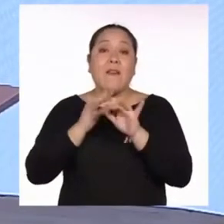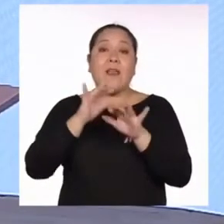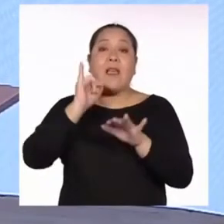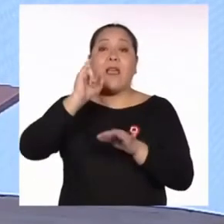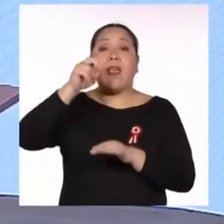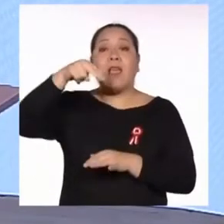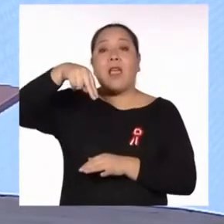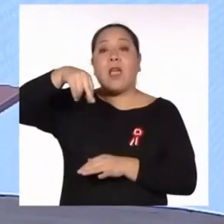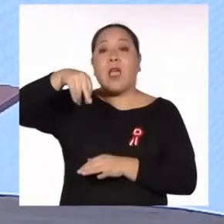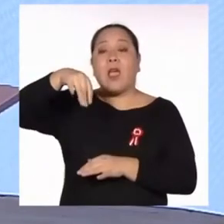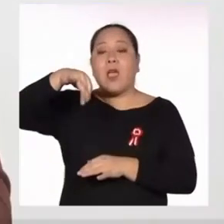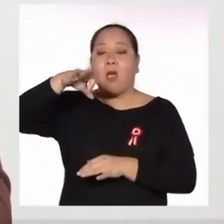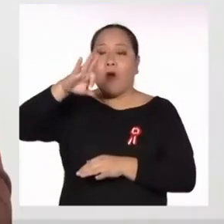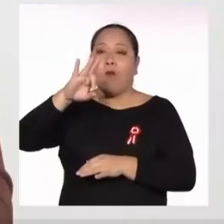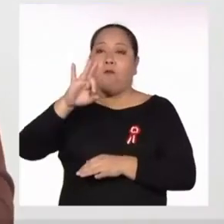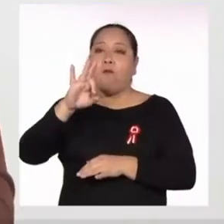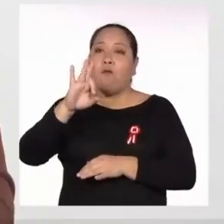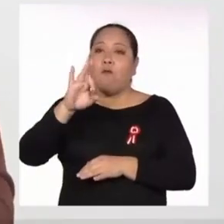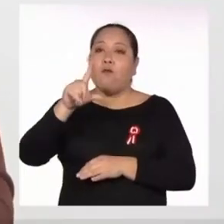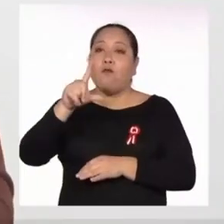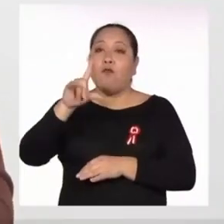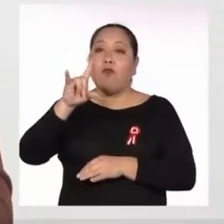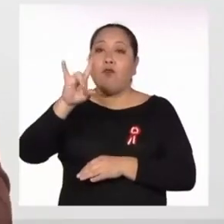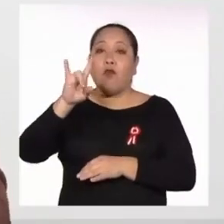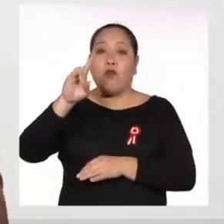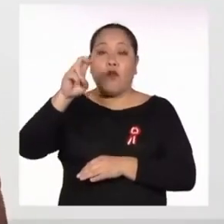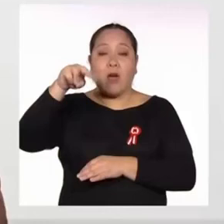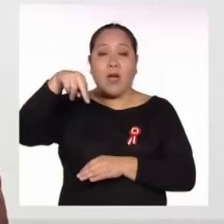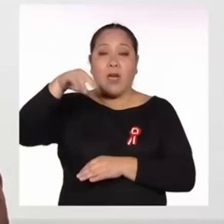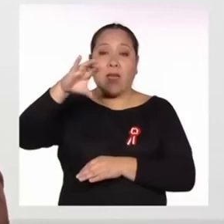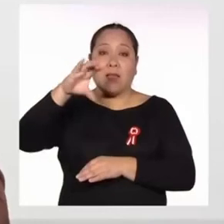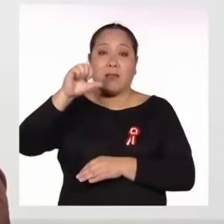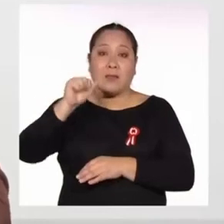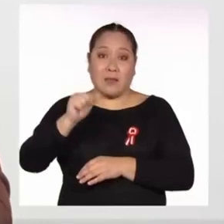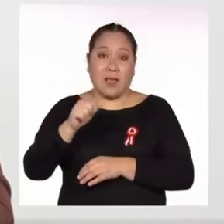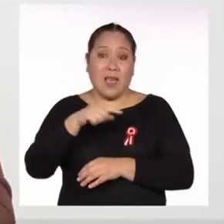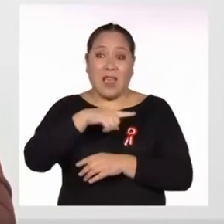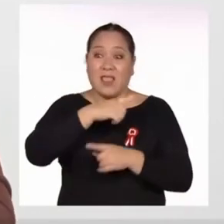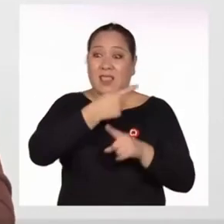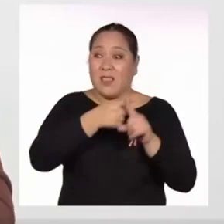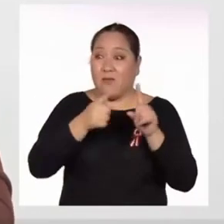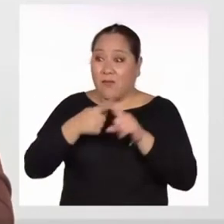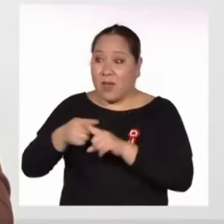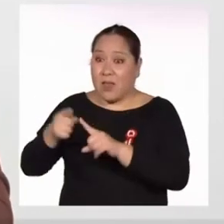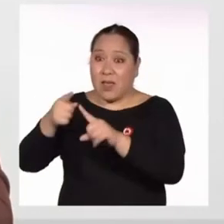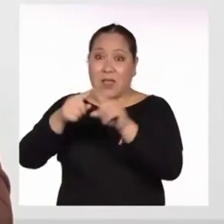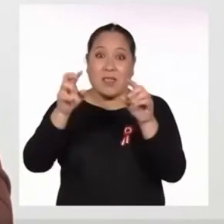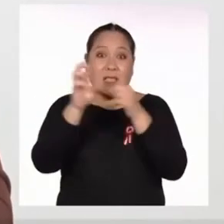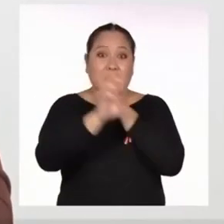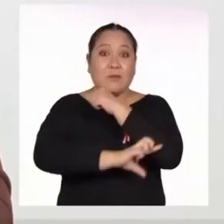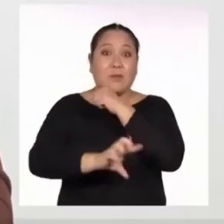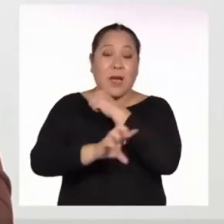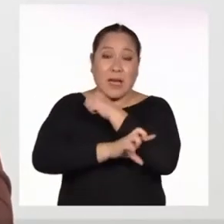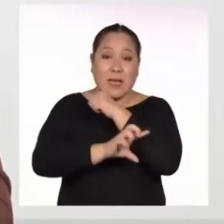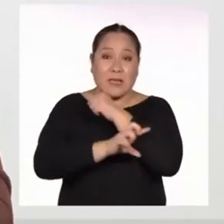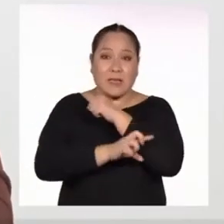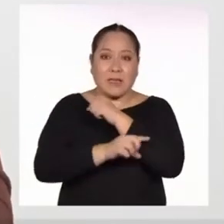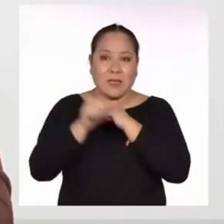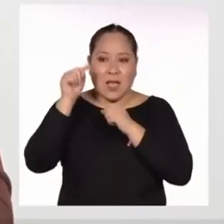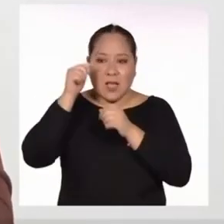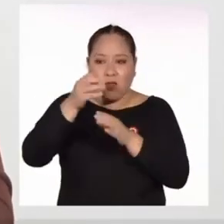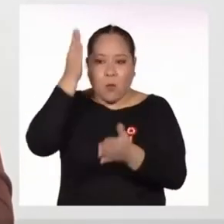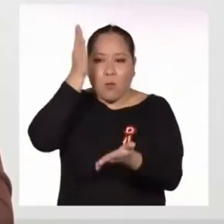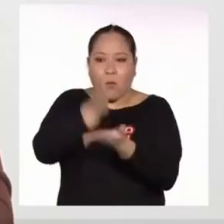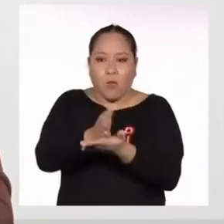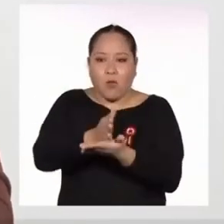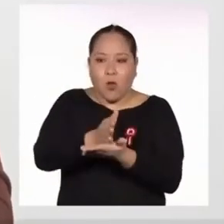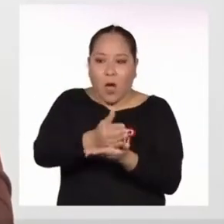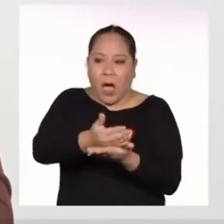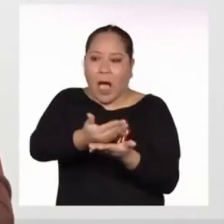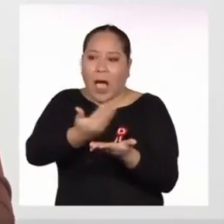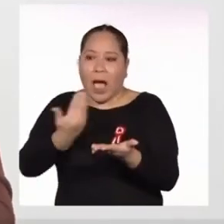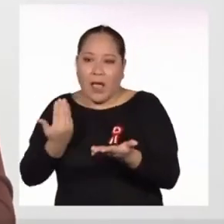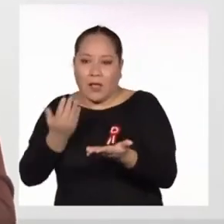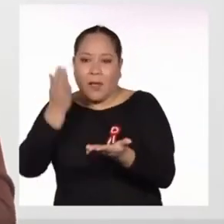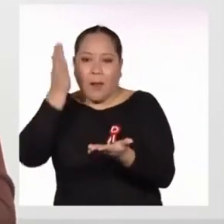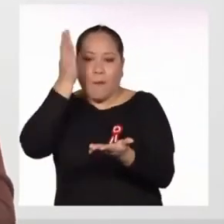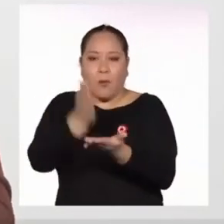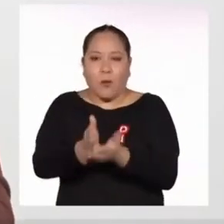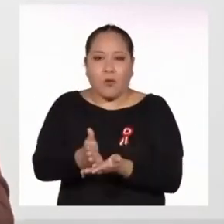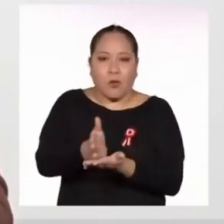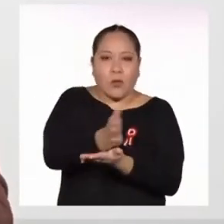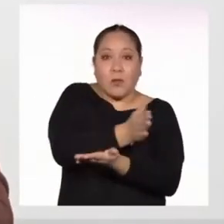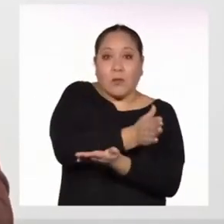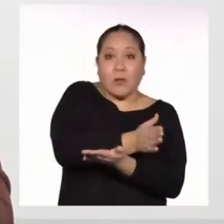colonias españolas verdad marcó un antes y un después en la historia de la humanidad luego se creó la